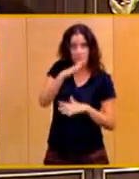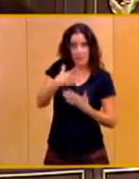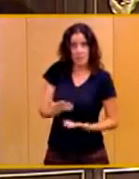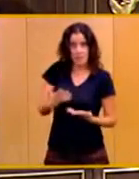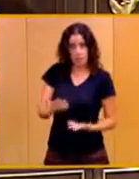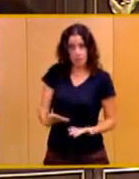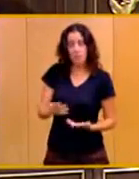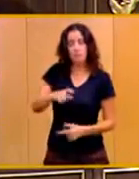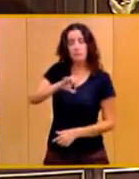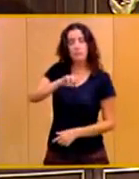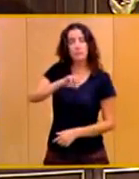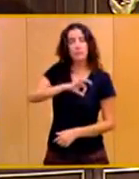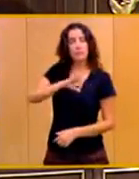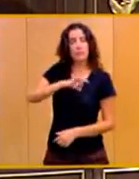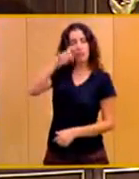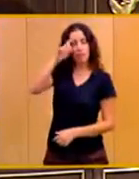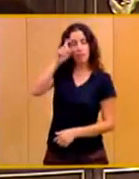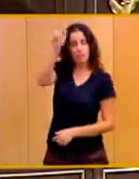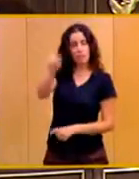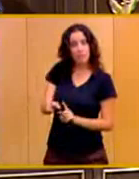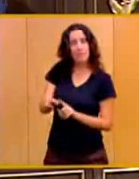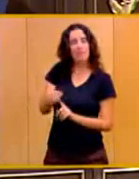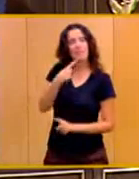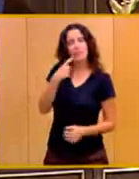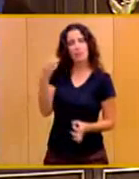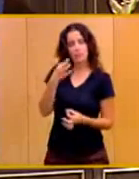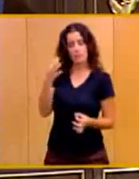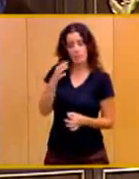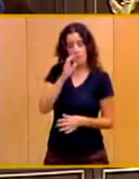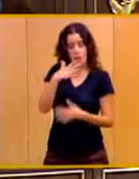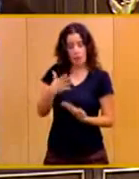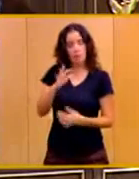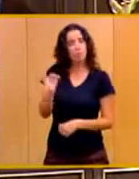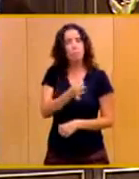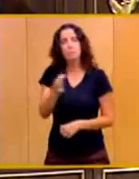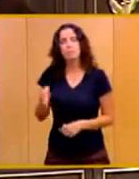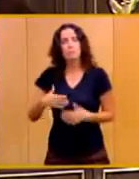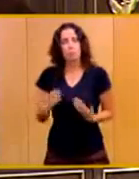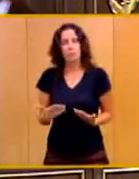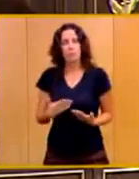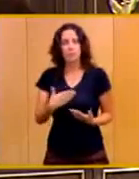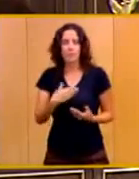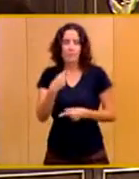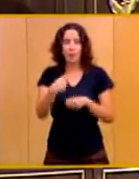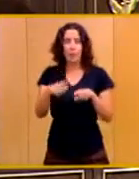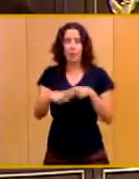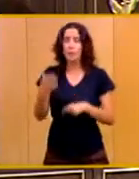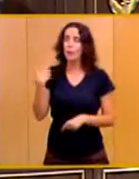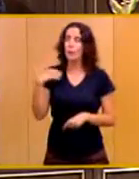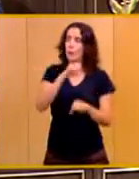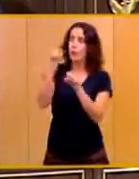Rodríguez Zapatero nos dice que lo adecuado es hacer todo lo contrario de lo que ha defendido hasta